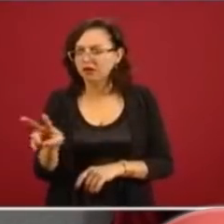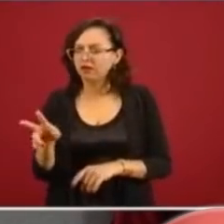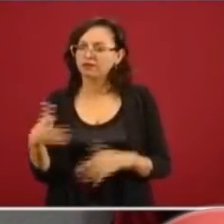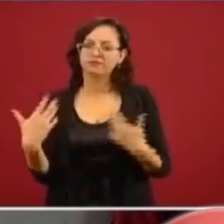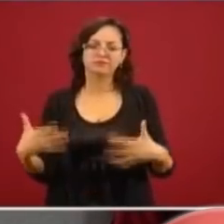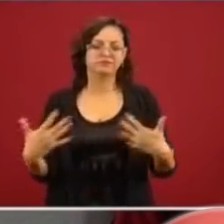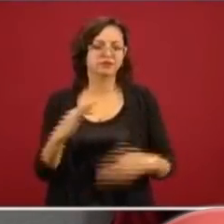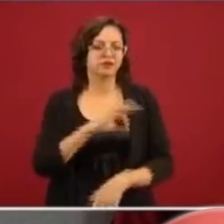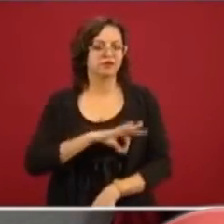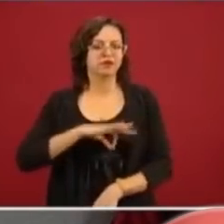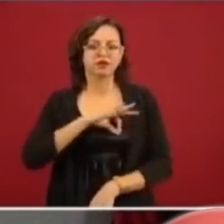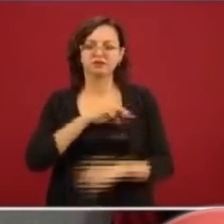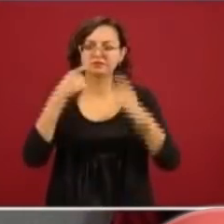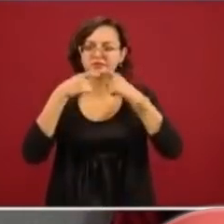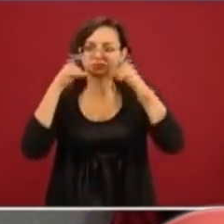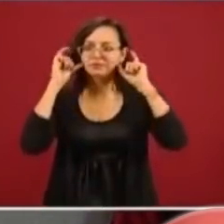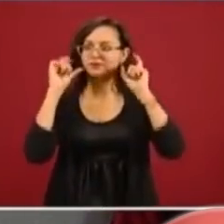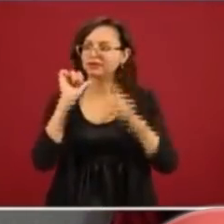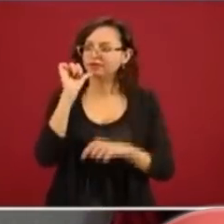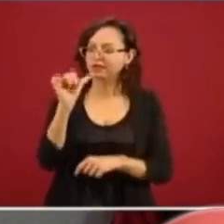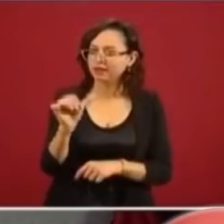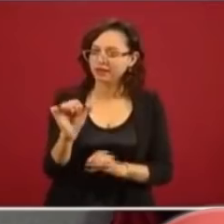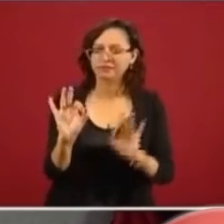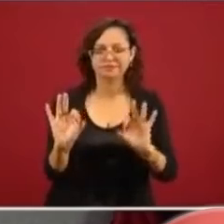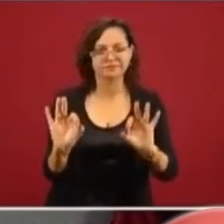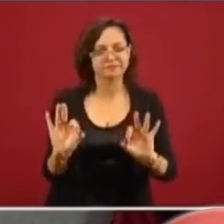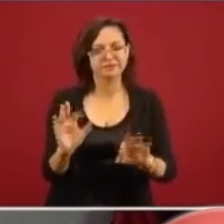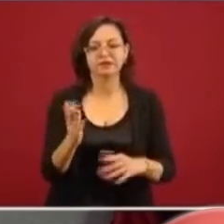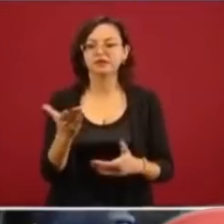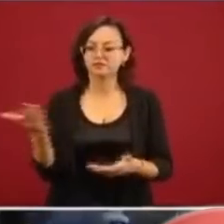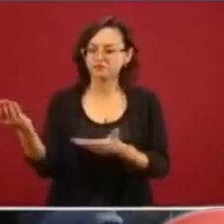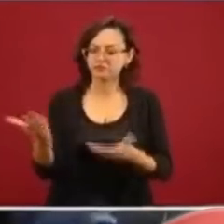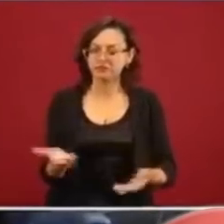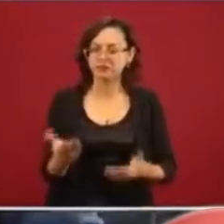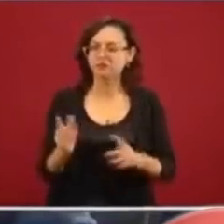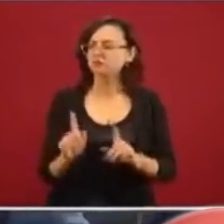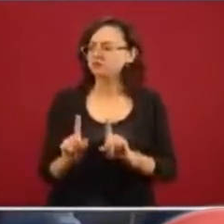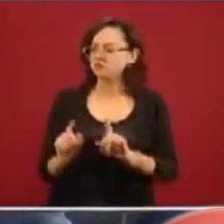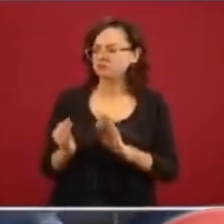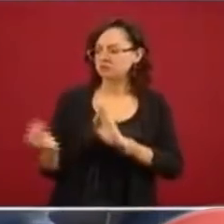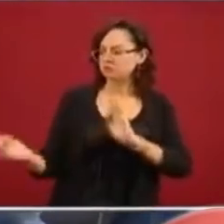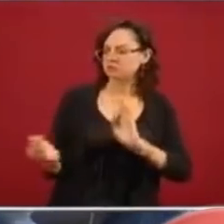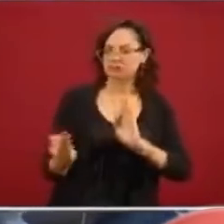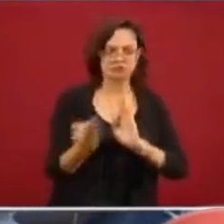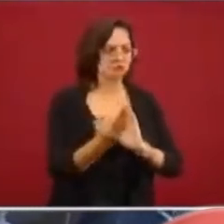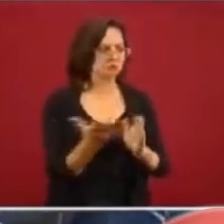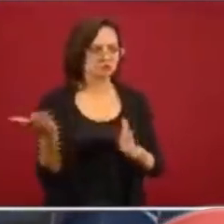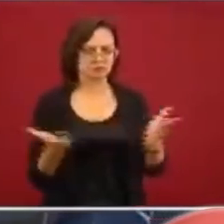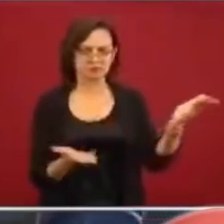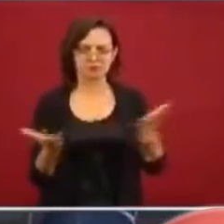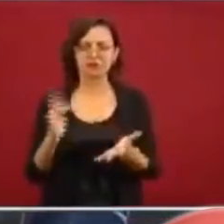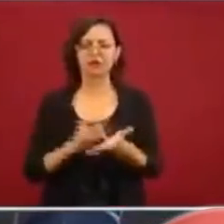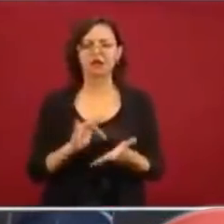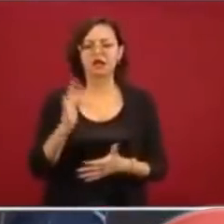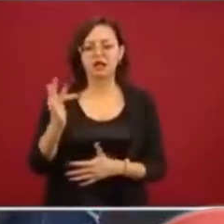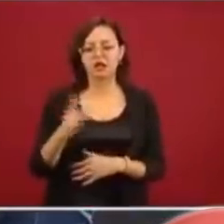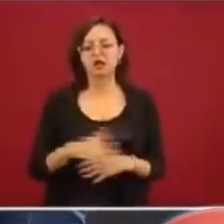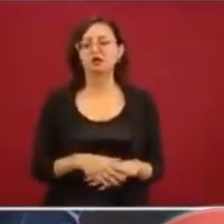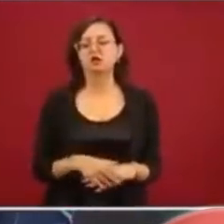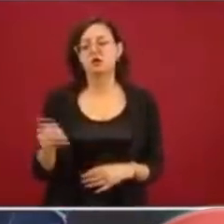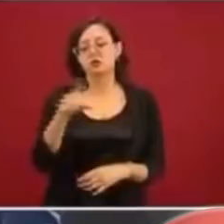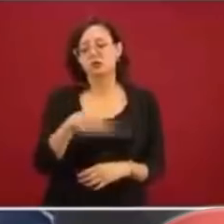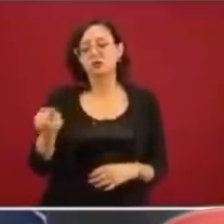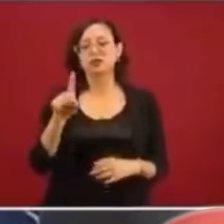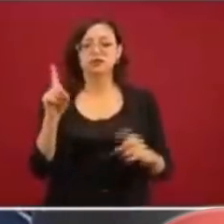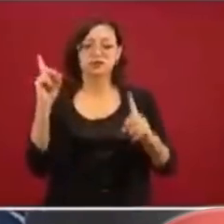su presencia. Ha habido varias preguntas, inquietudes. Yo sé que estas, a pesar de la